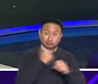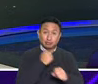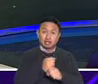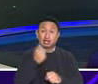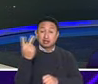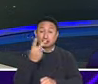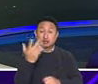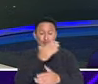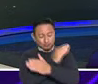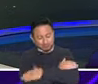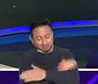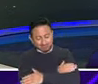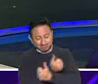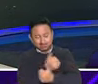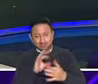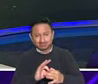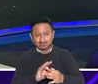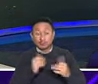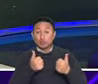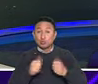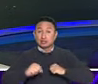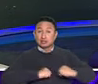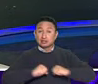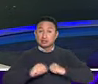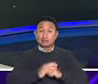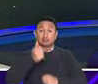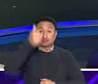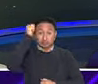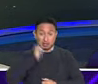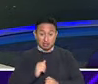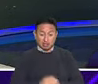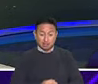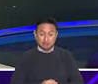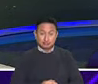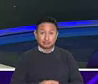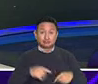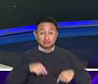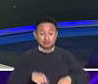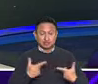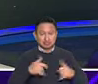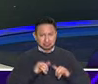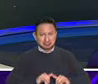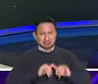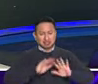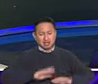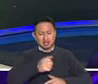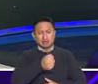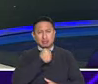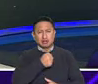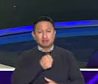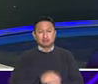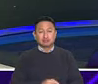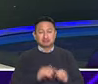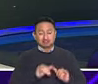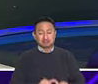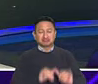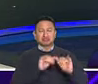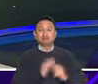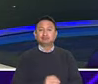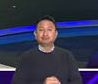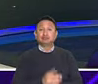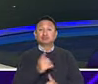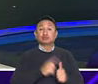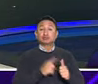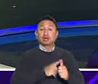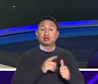Felicitaciones a ustedes, queridas compañeras. Gran trabajo el del día de ayer. Y al pie del cañón, ¿cómo es el periodismo? Así pues, hay que seguir. Vamos con